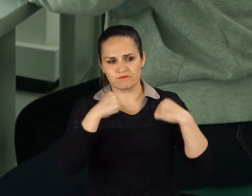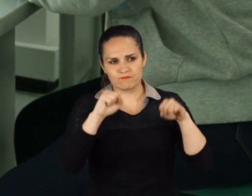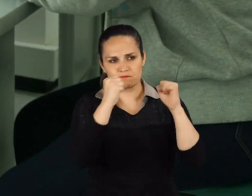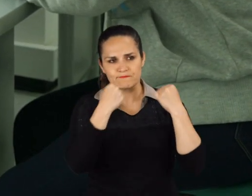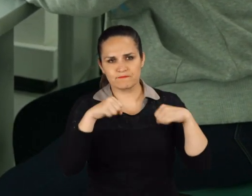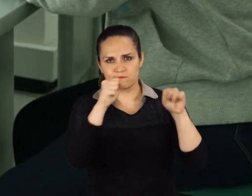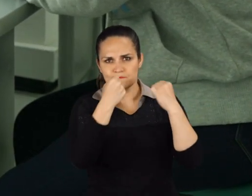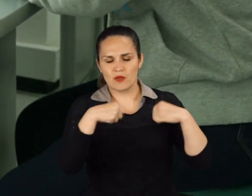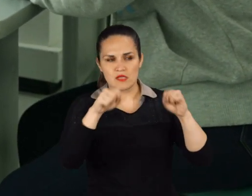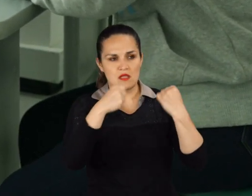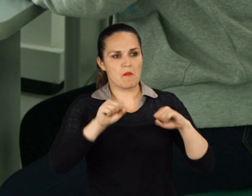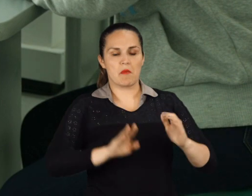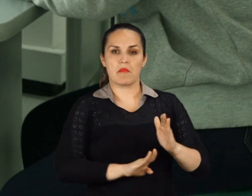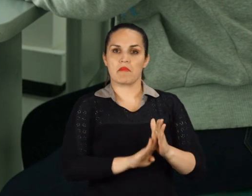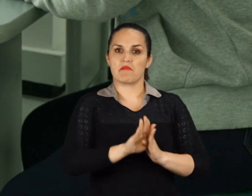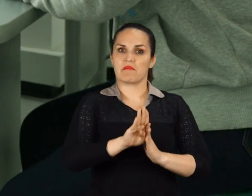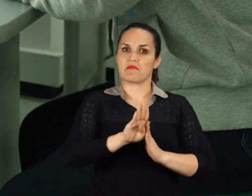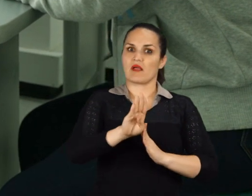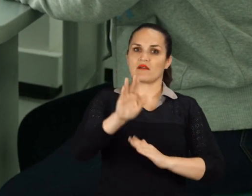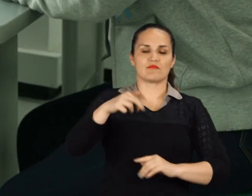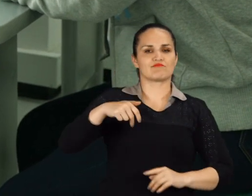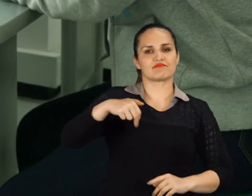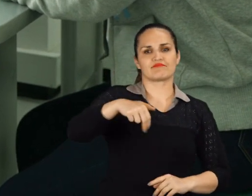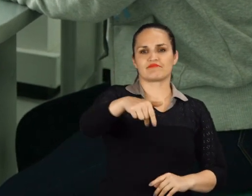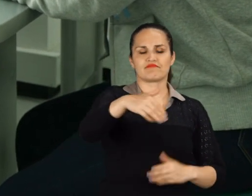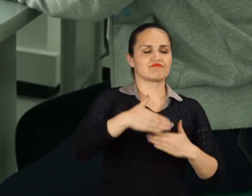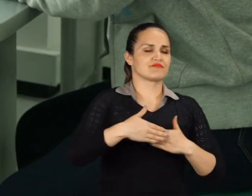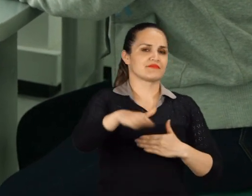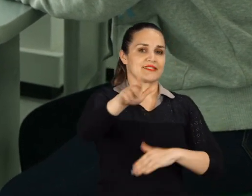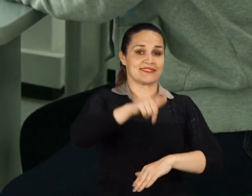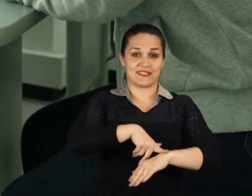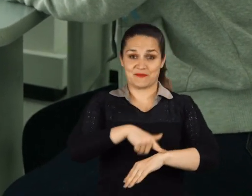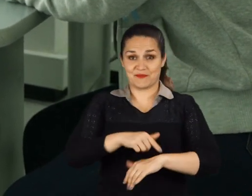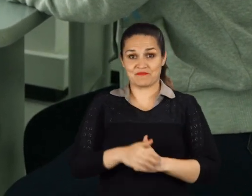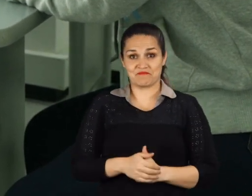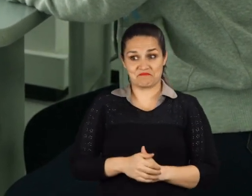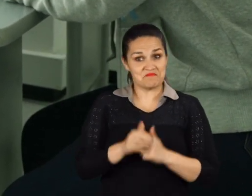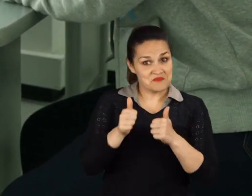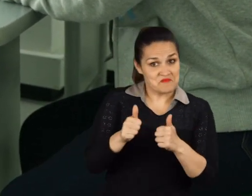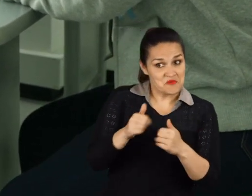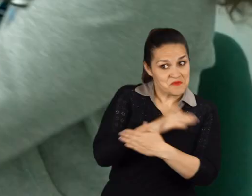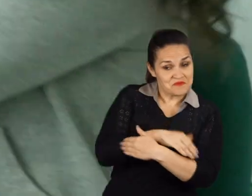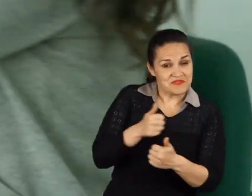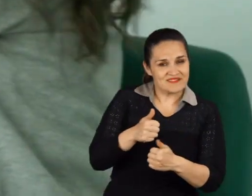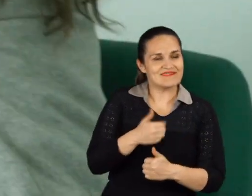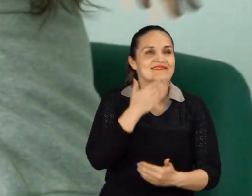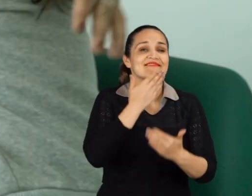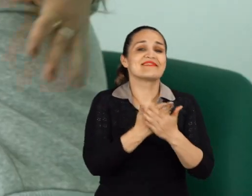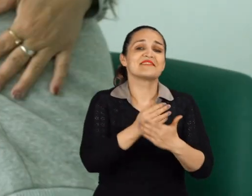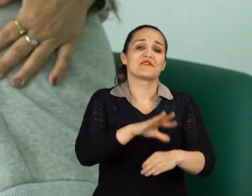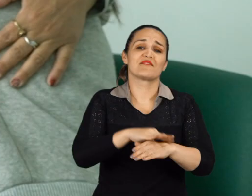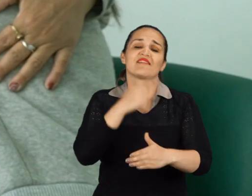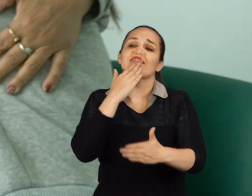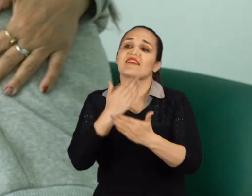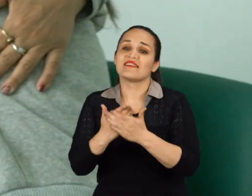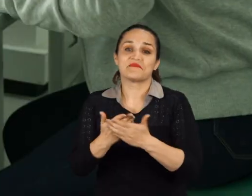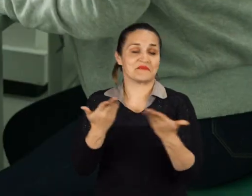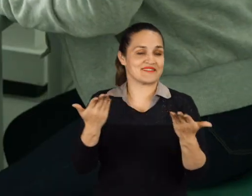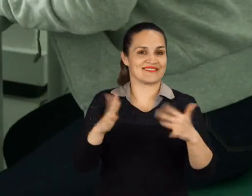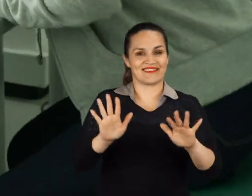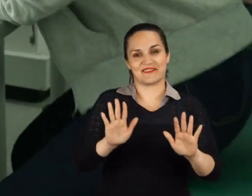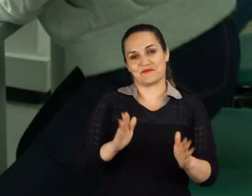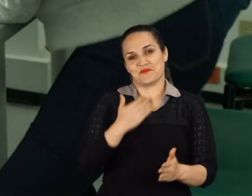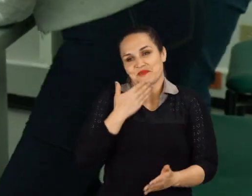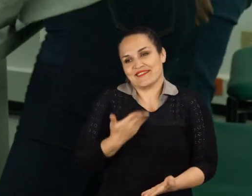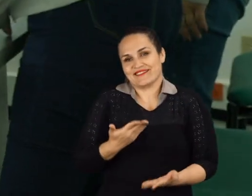el rango de movimiento y mejorar un poquito el patrón de marcha en el tiempo. Pero todo se ve bastante bien. Gracias, doctor. Bueno, gracias, doctor. Muy bien,